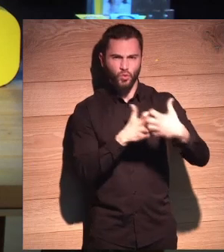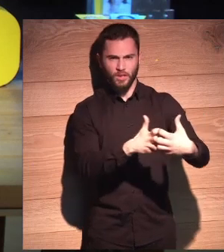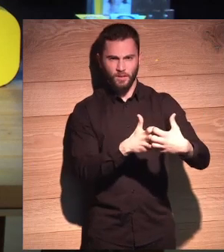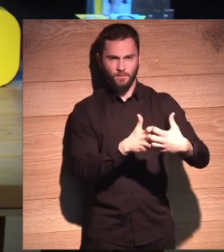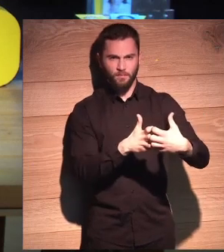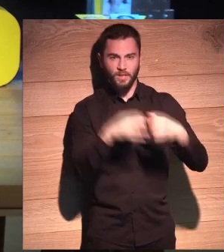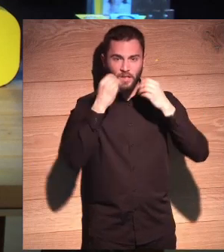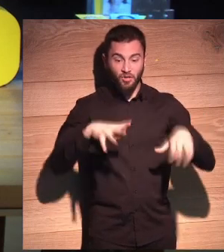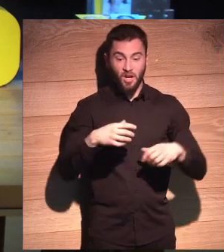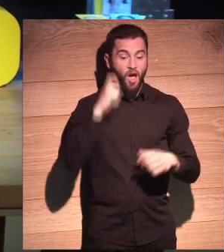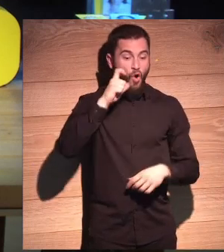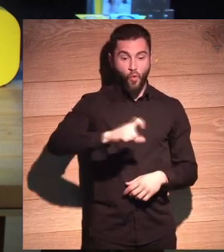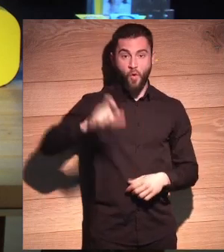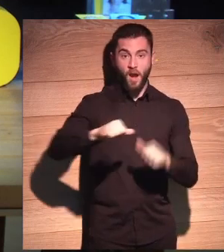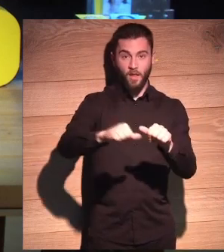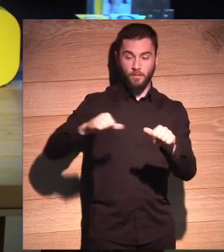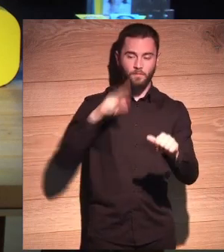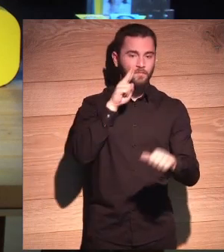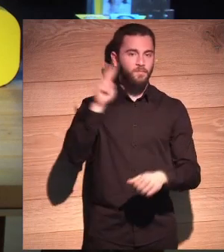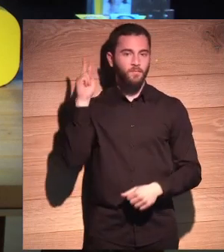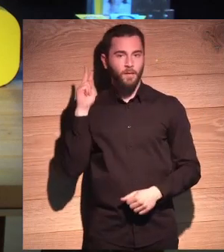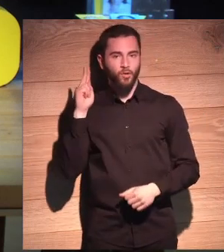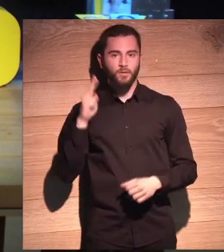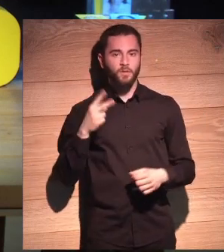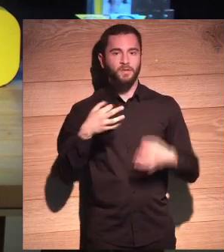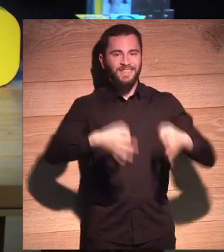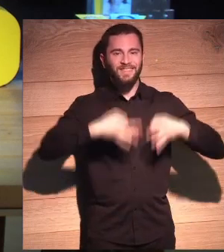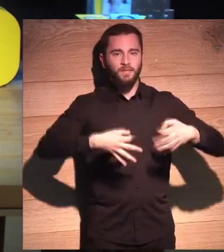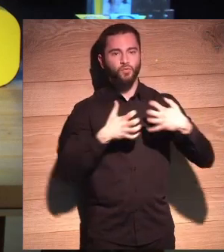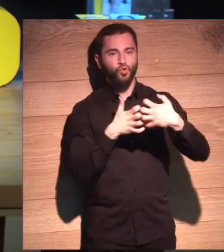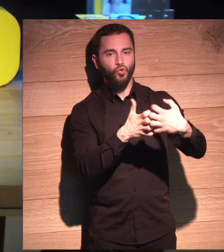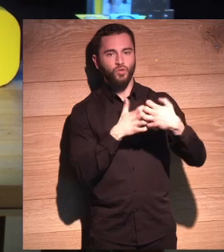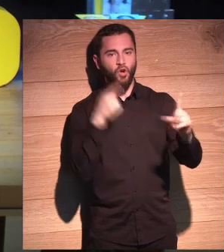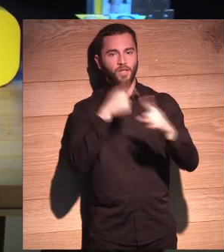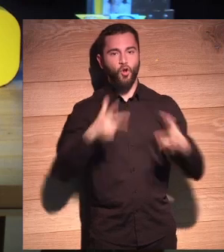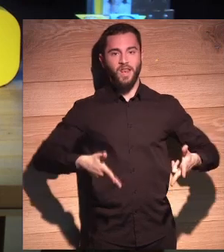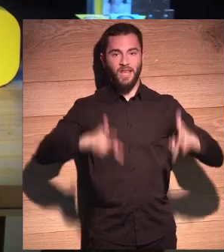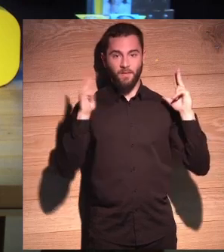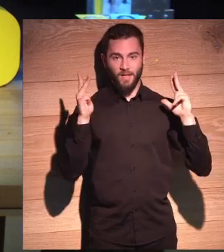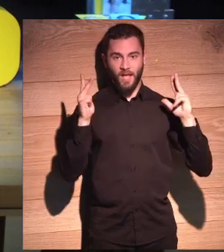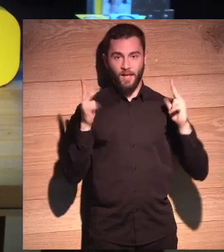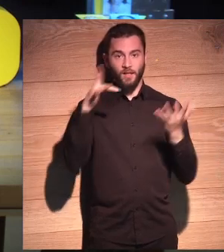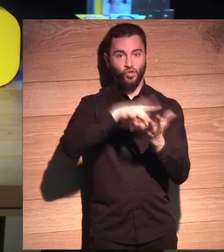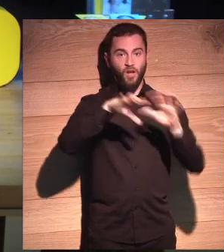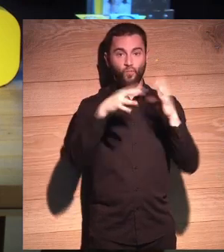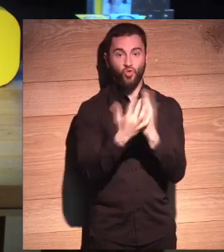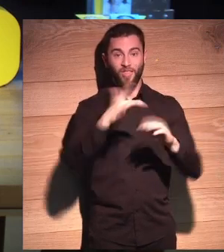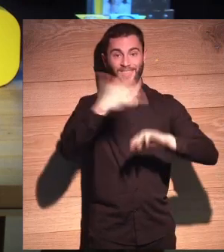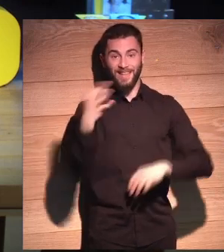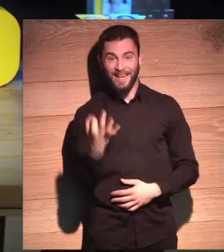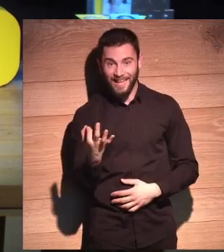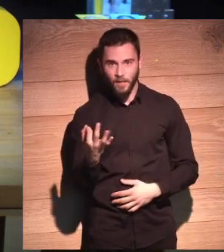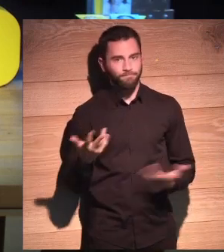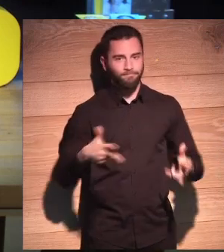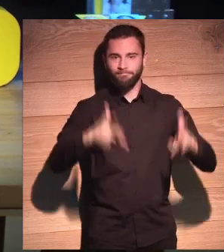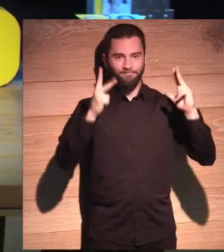cuando vemos la historia de la humanidad, ha sido una lucha por la libertad. ¿Y qué pasa en el mundo digital? Que no somos